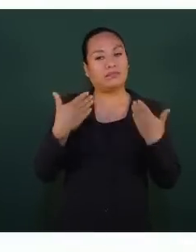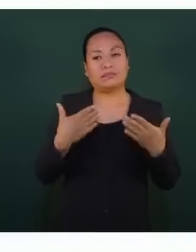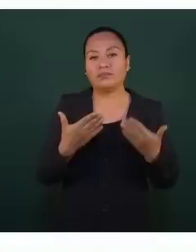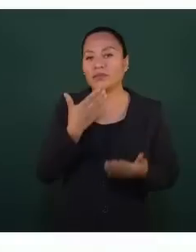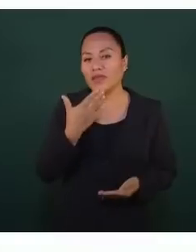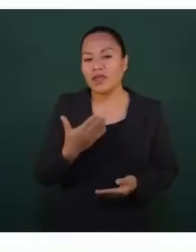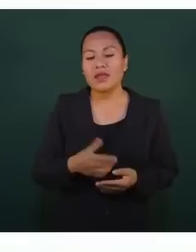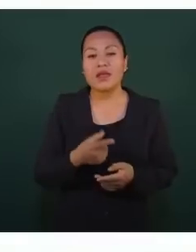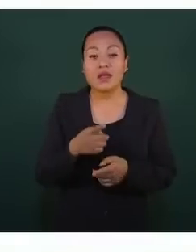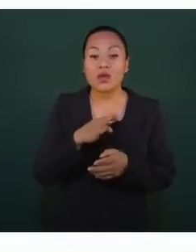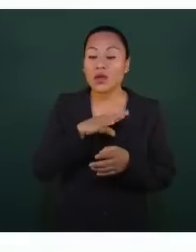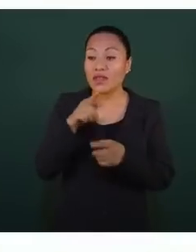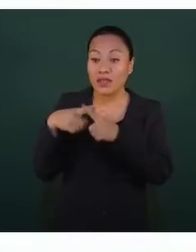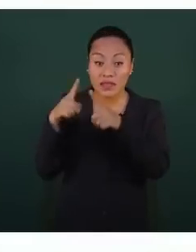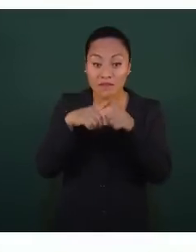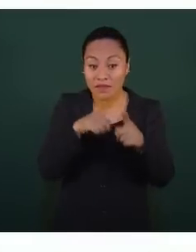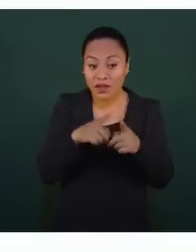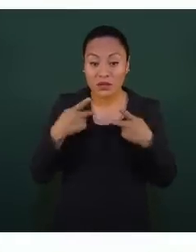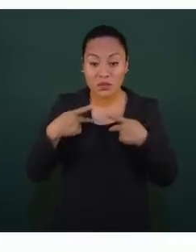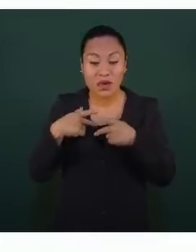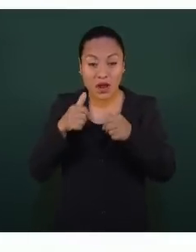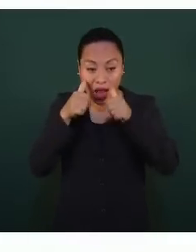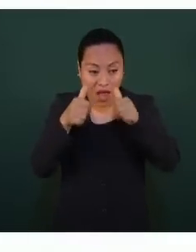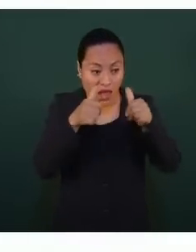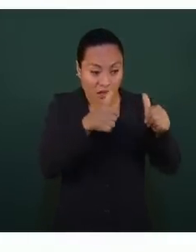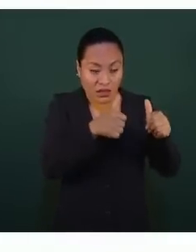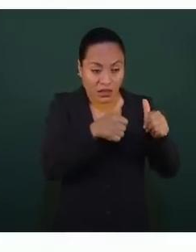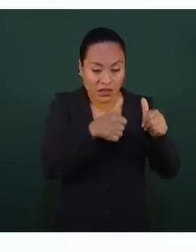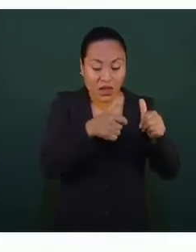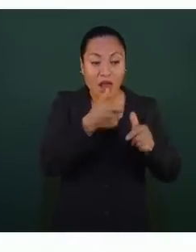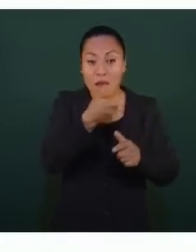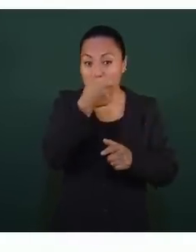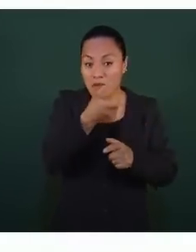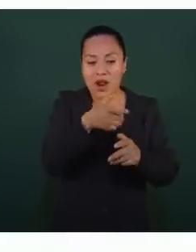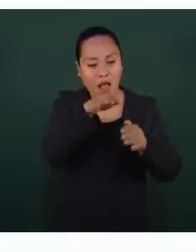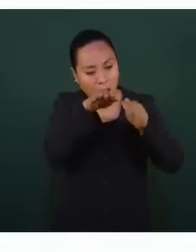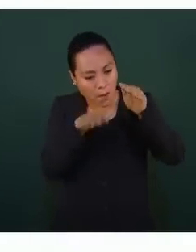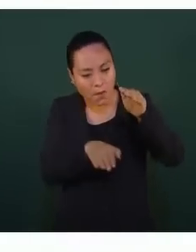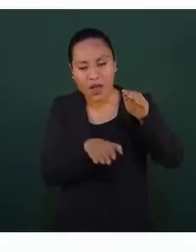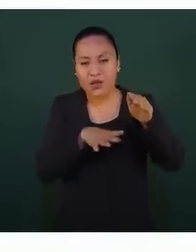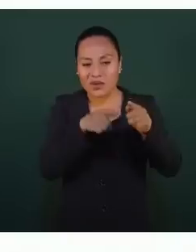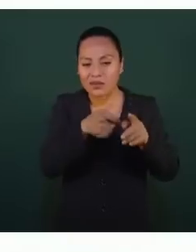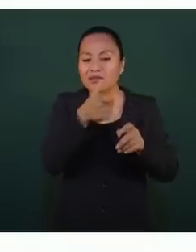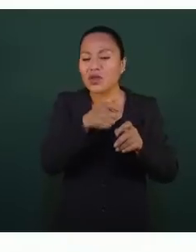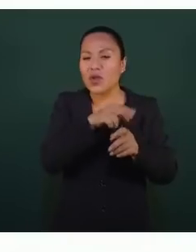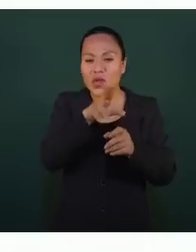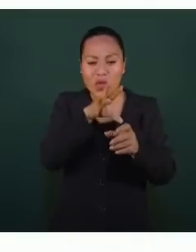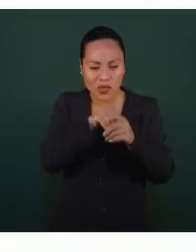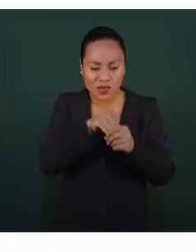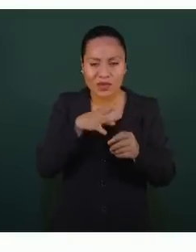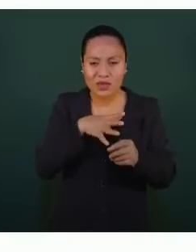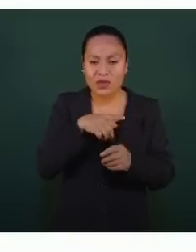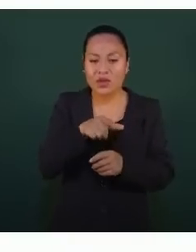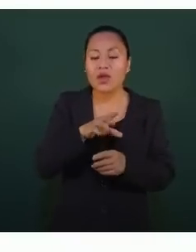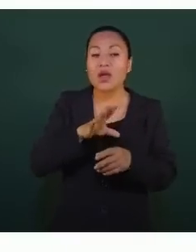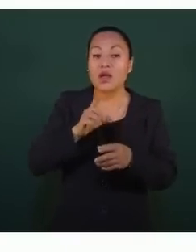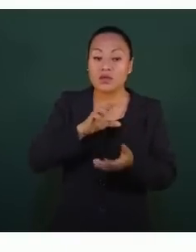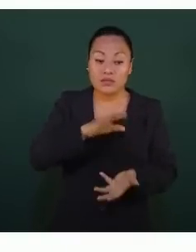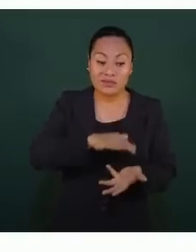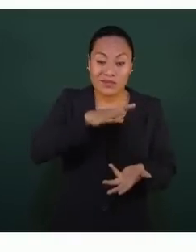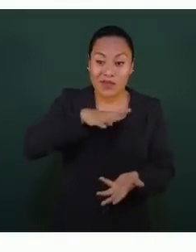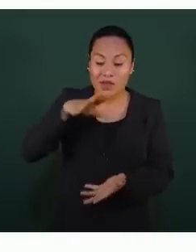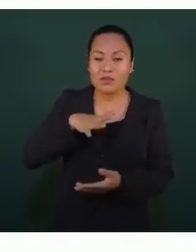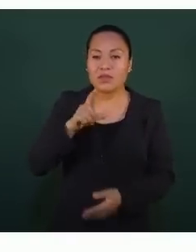dando varios proveedores por abajo del precio máximo, que el promedio para cilindros fue